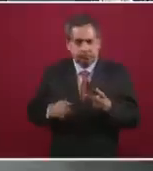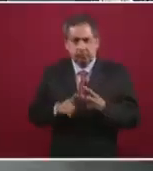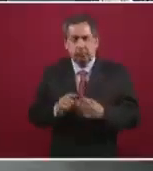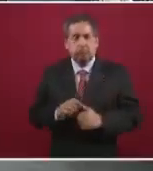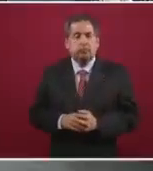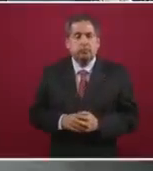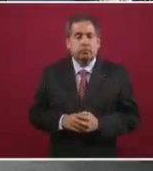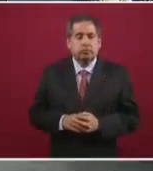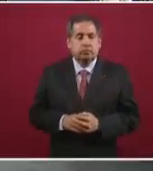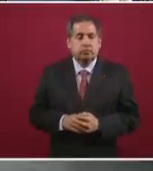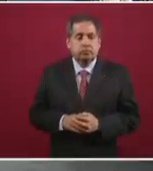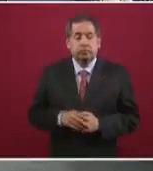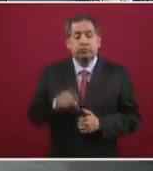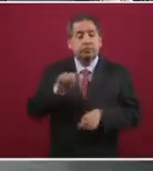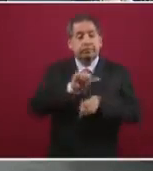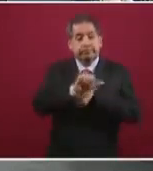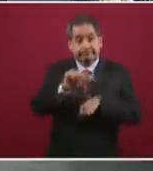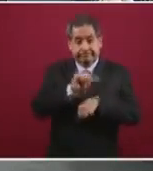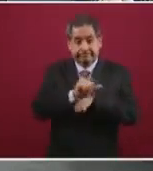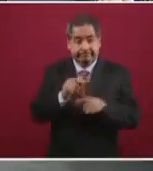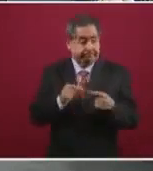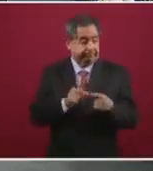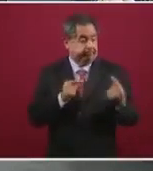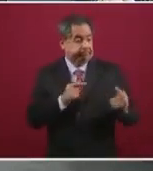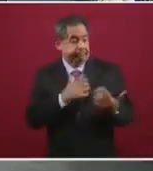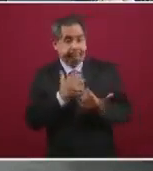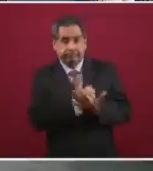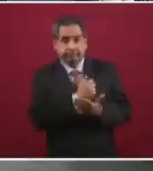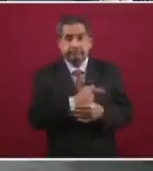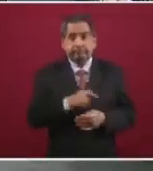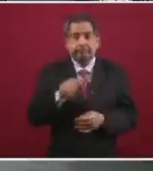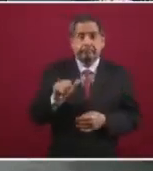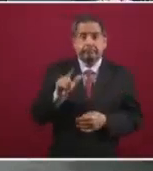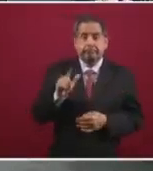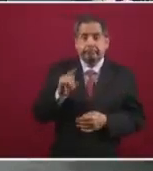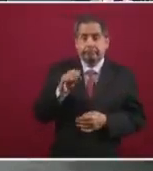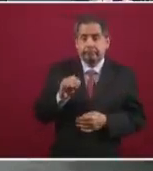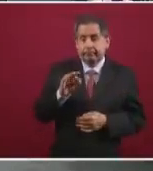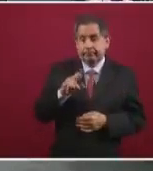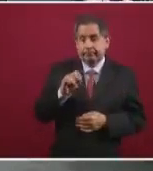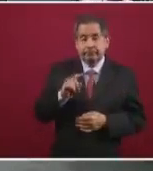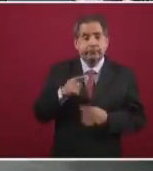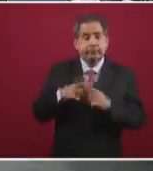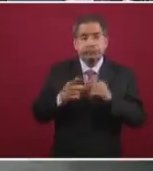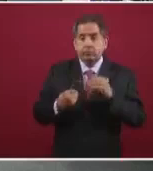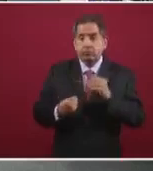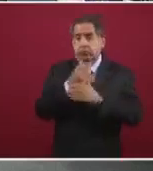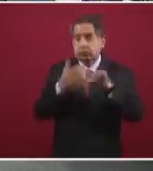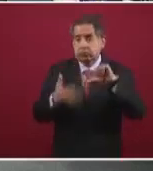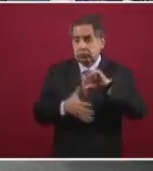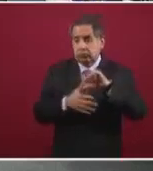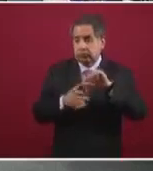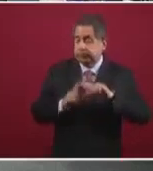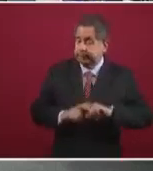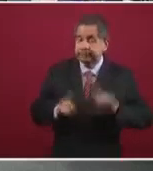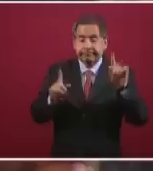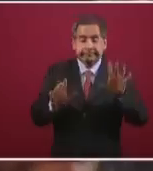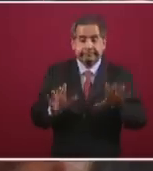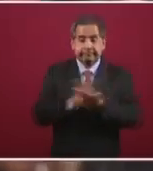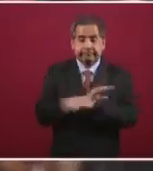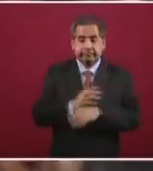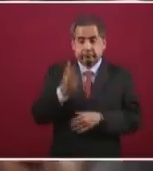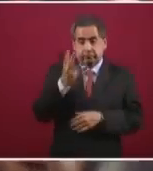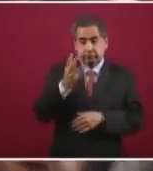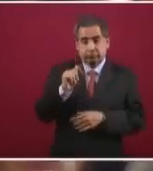Ganó la oposición en Argentina, Alberto Fernández. Son nuevos vientos para América Latina. La cuarta T